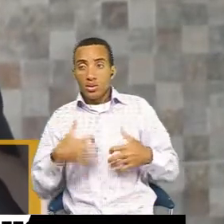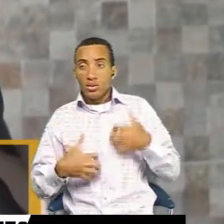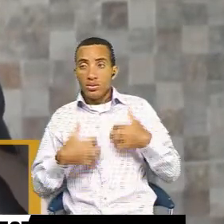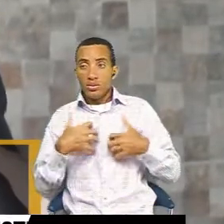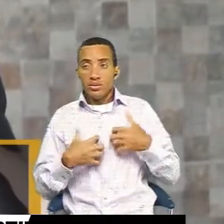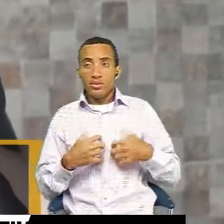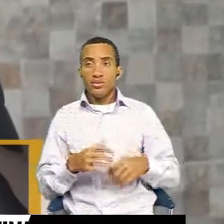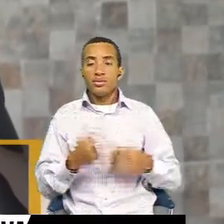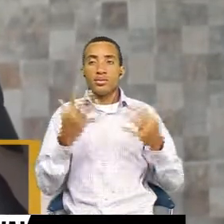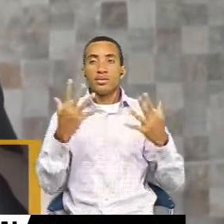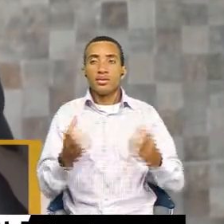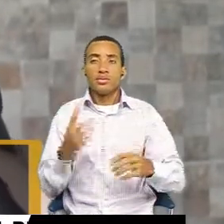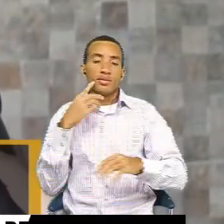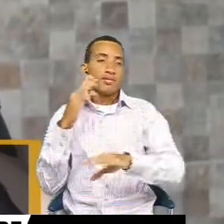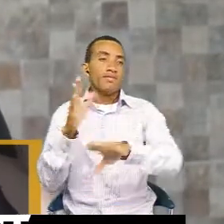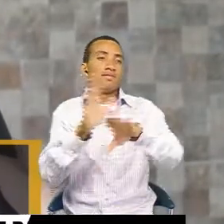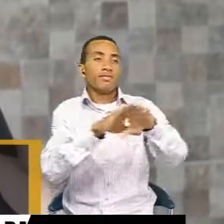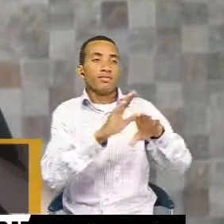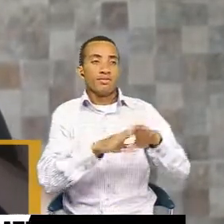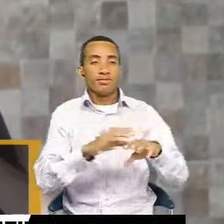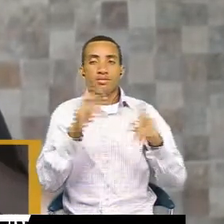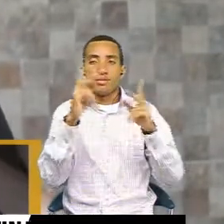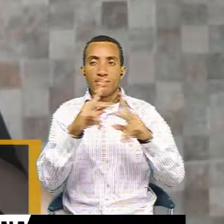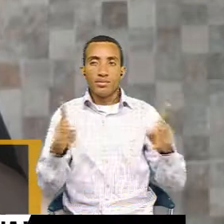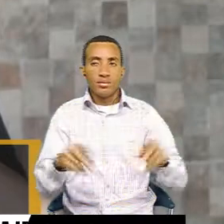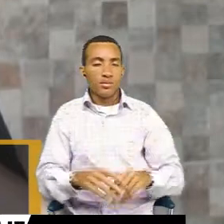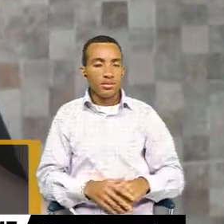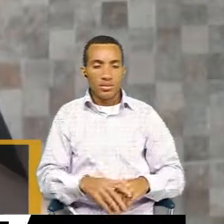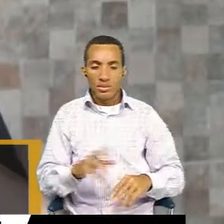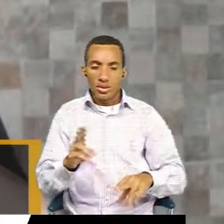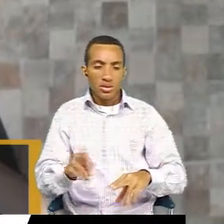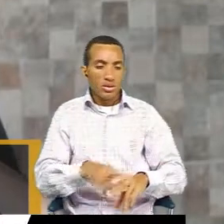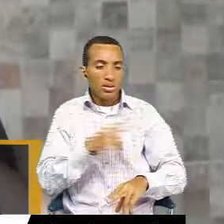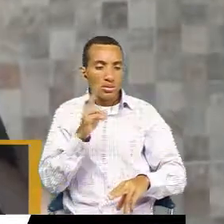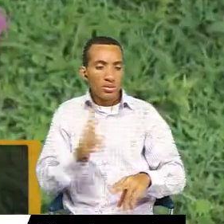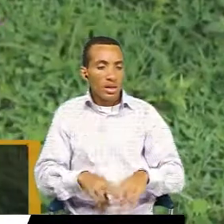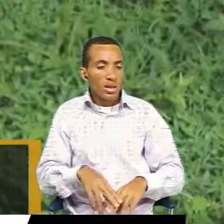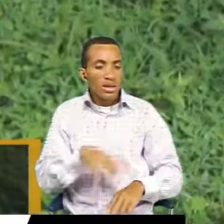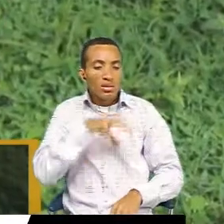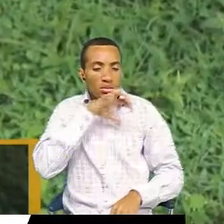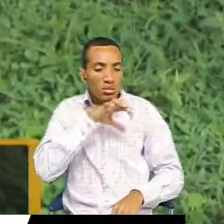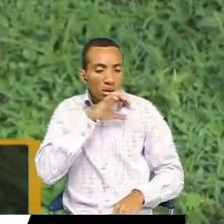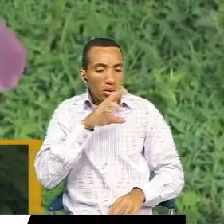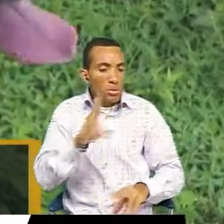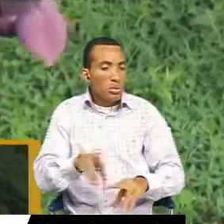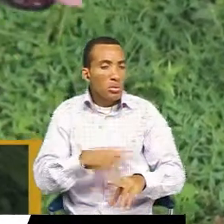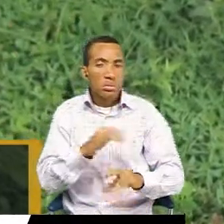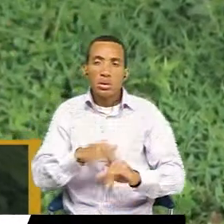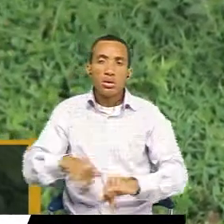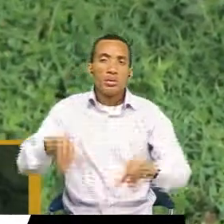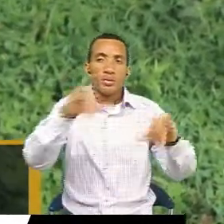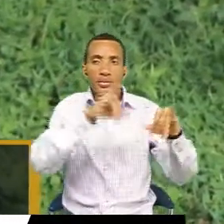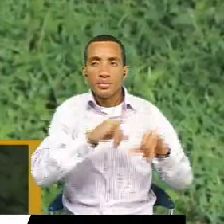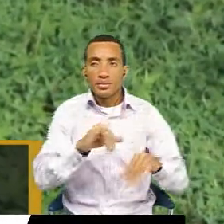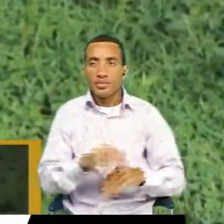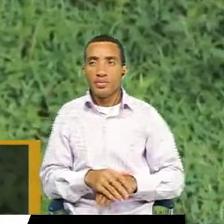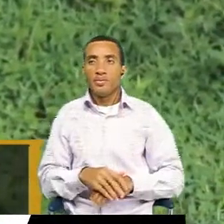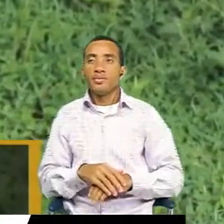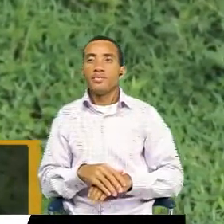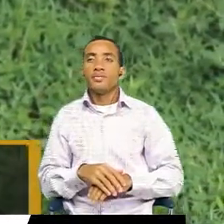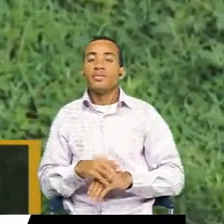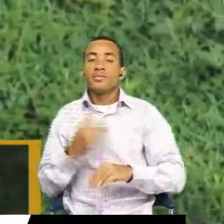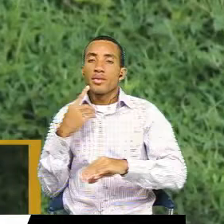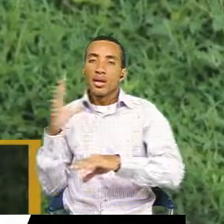queremos concienciar a la gente que no es así, que es un perro común como otra raza. Los integrantes de este club extienden la invitación